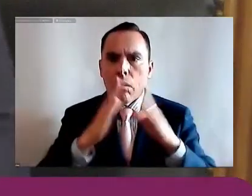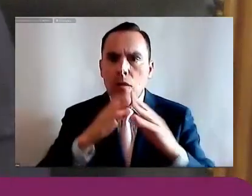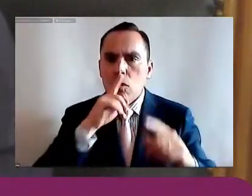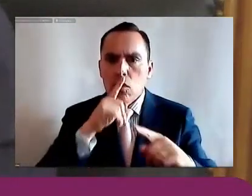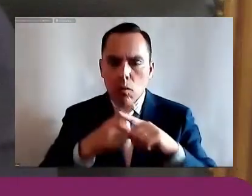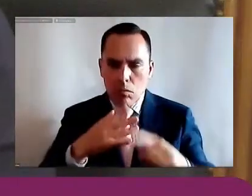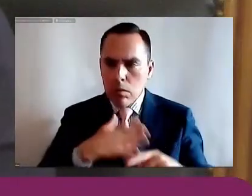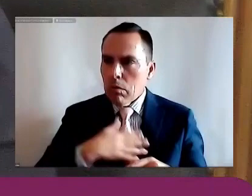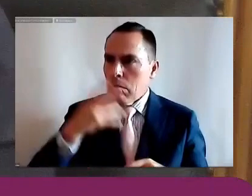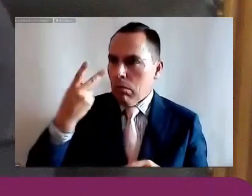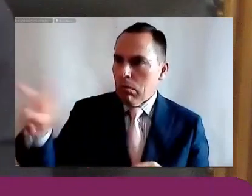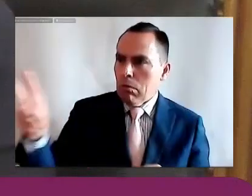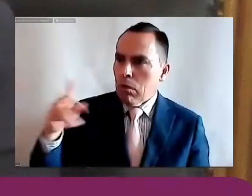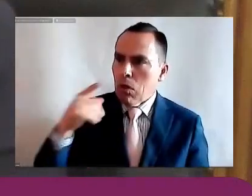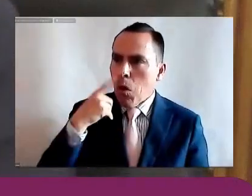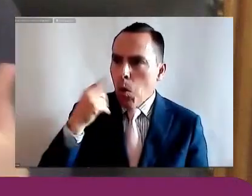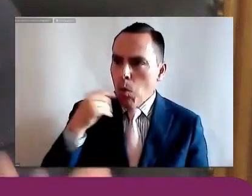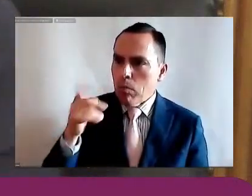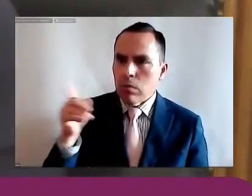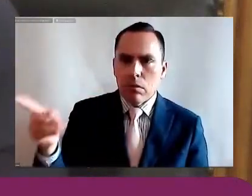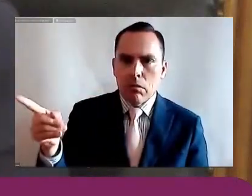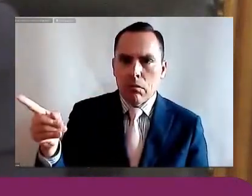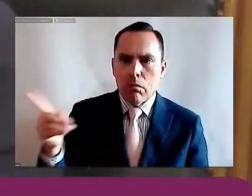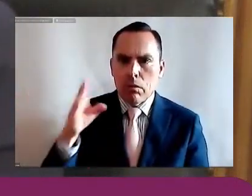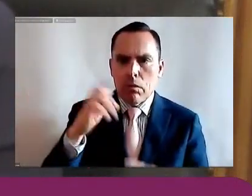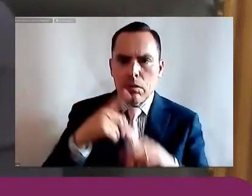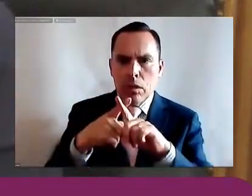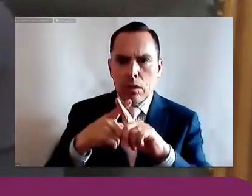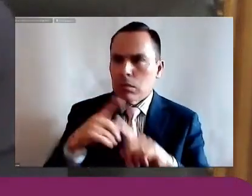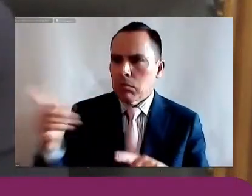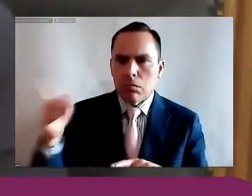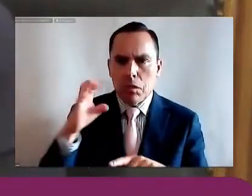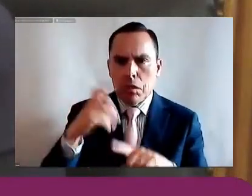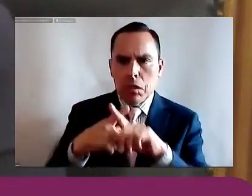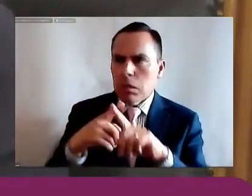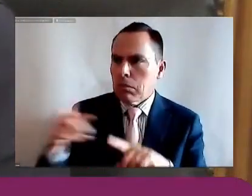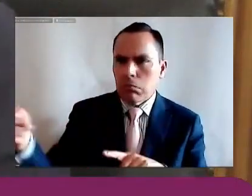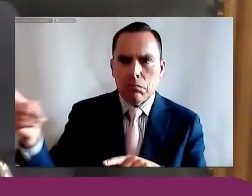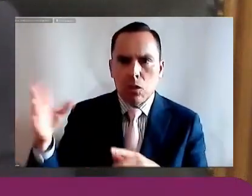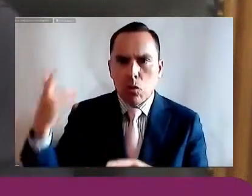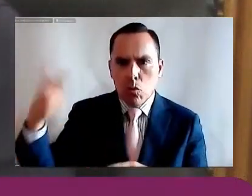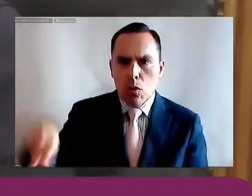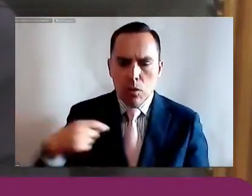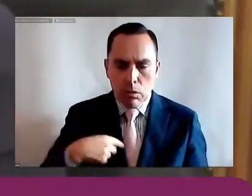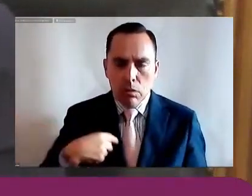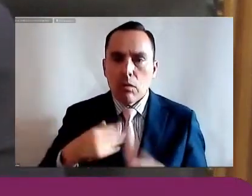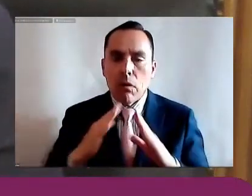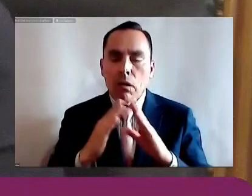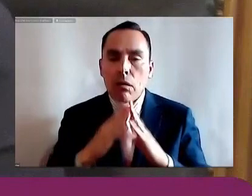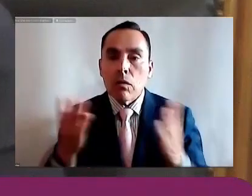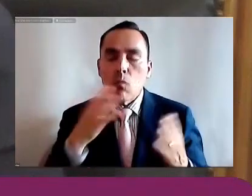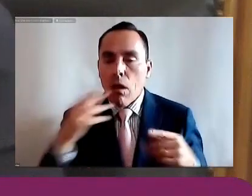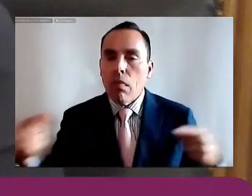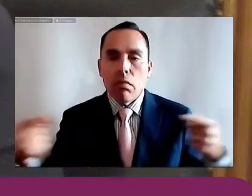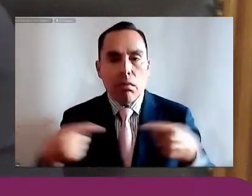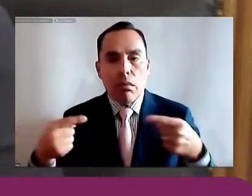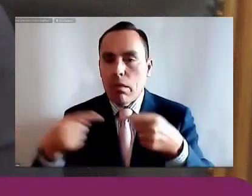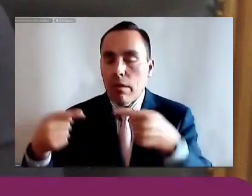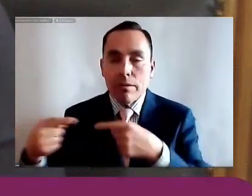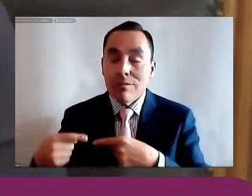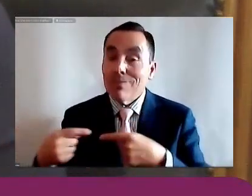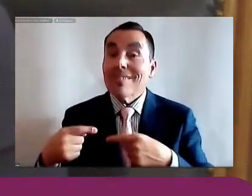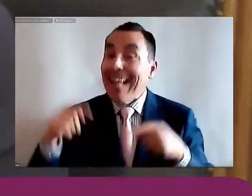nombre de la expareja o de algún familiar de esta expareja, y se presentan una serie de conflictos obviamente jurídicos en este